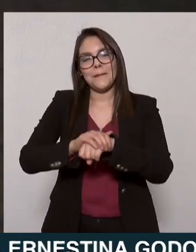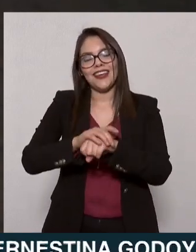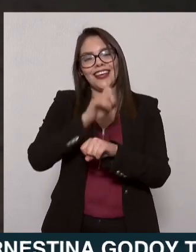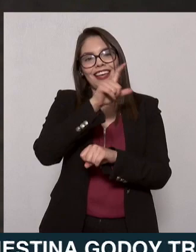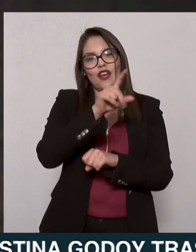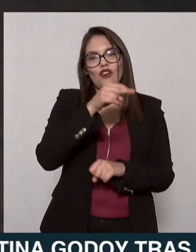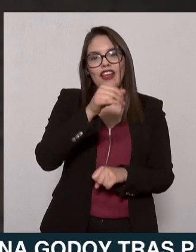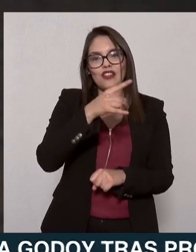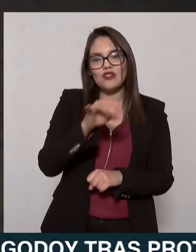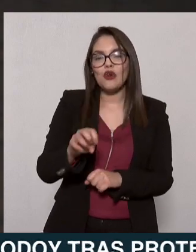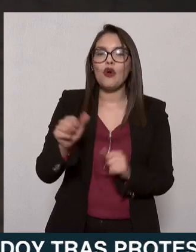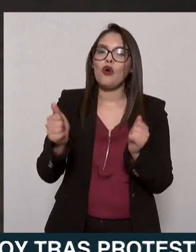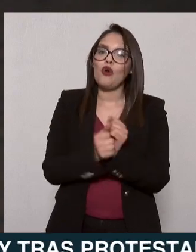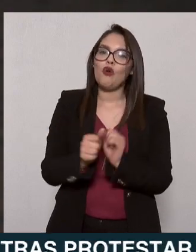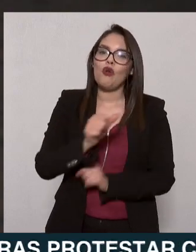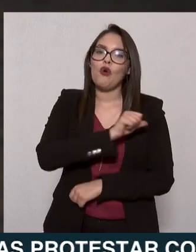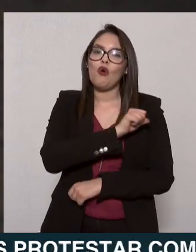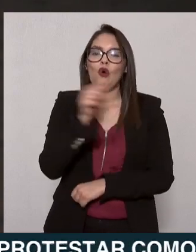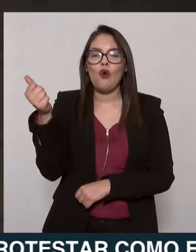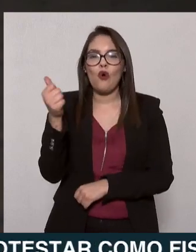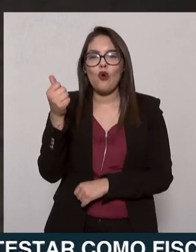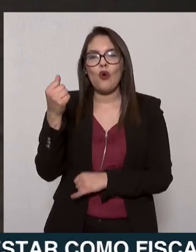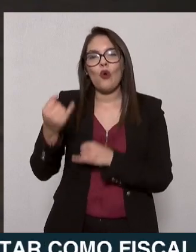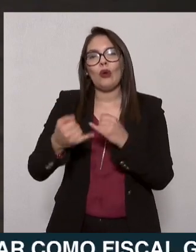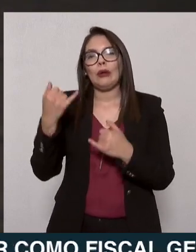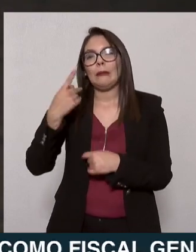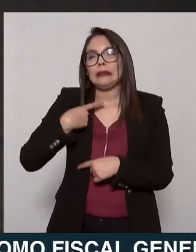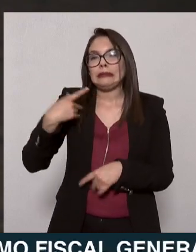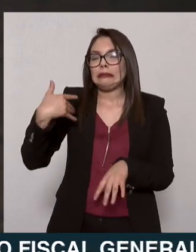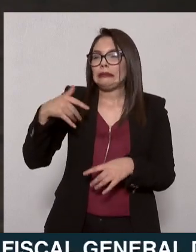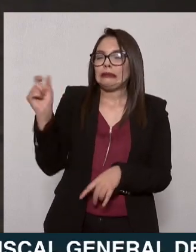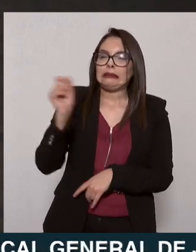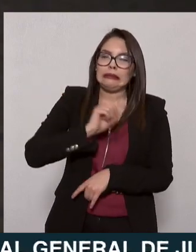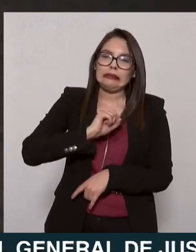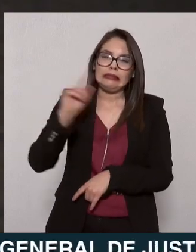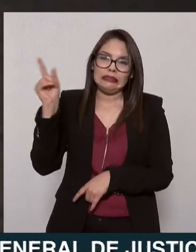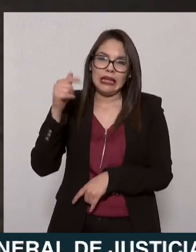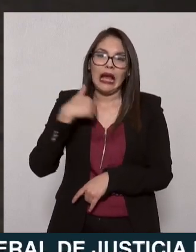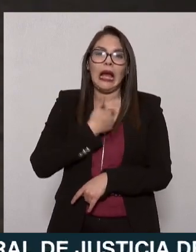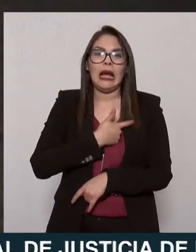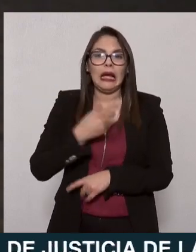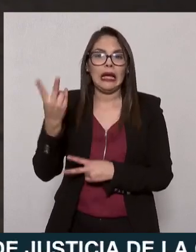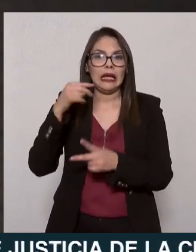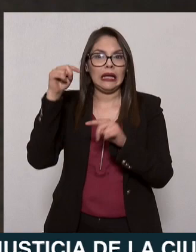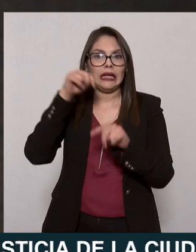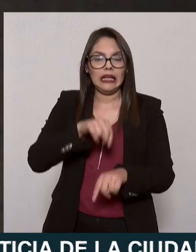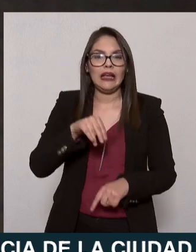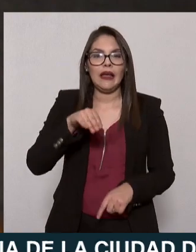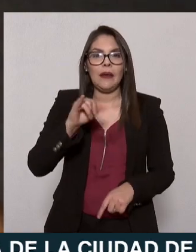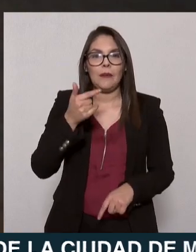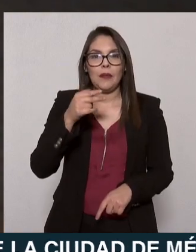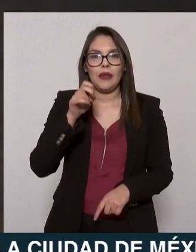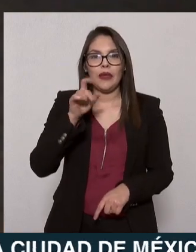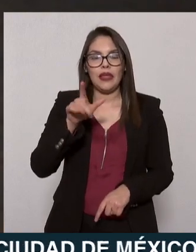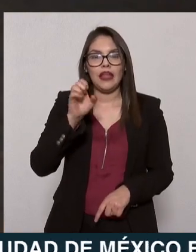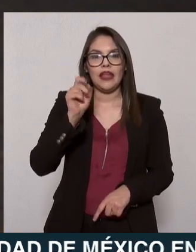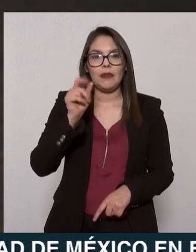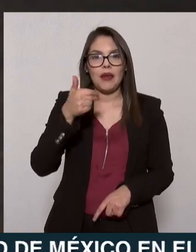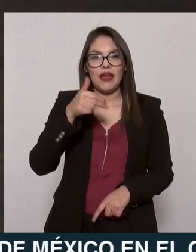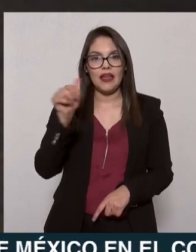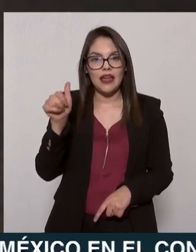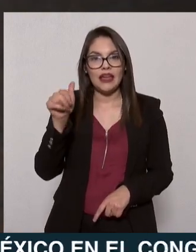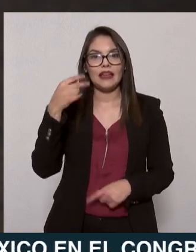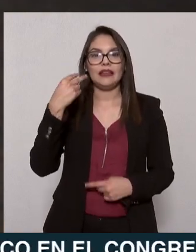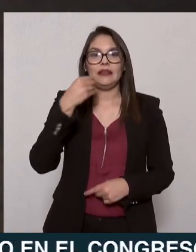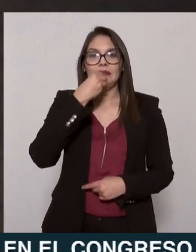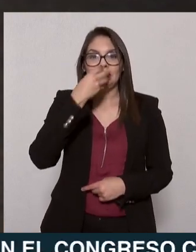otras leyendas del fútbol mexicano. Me gusta mucho que estará Miguel España, también un veterano futbolista en el